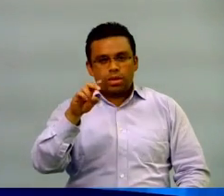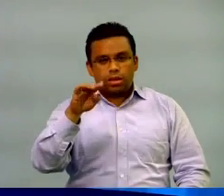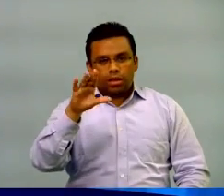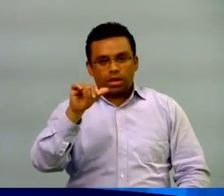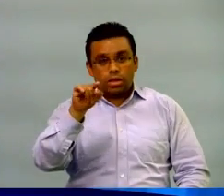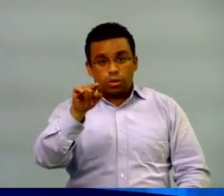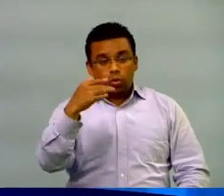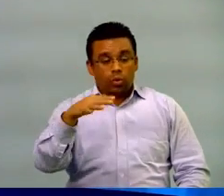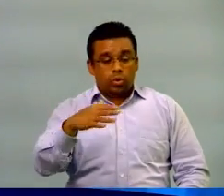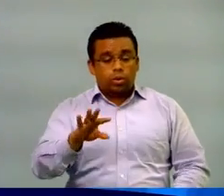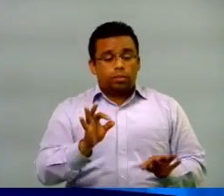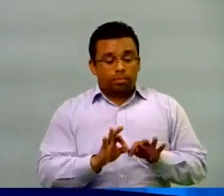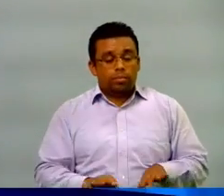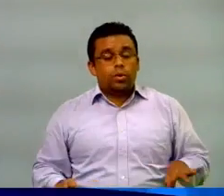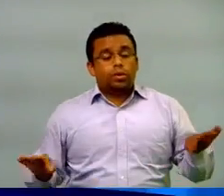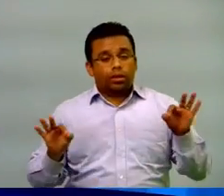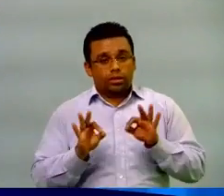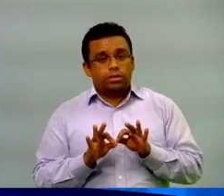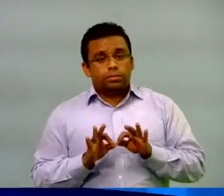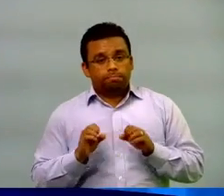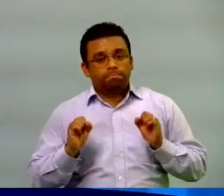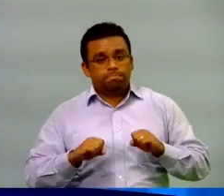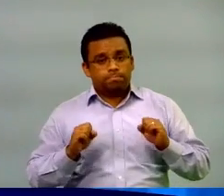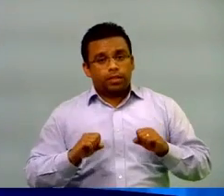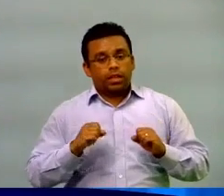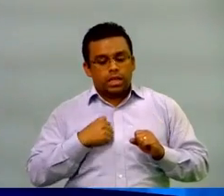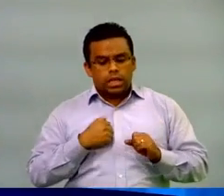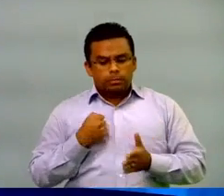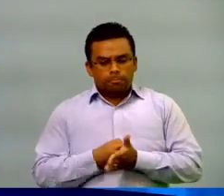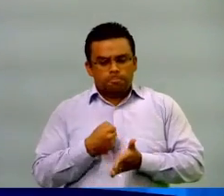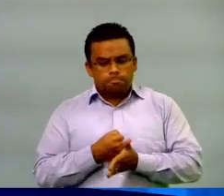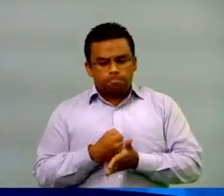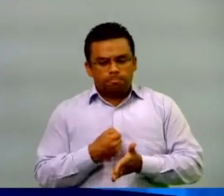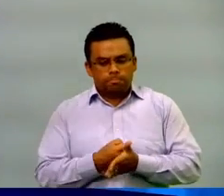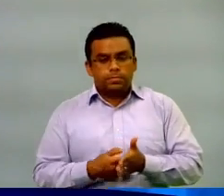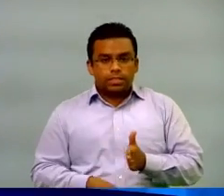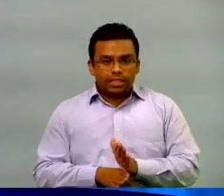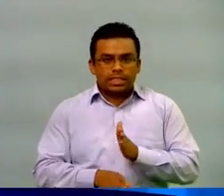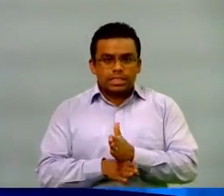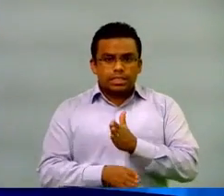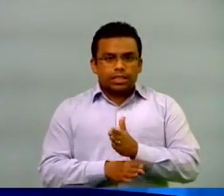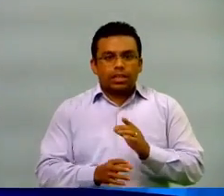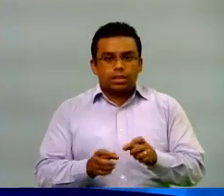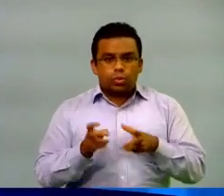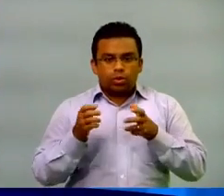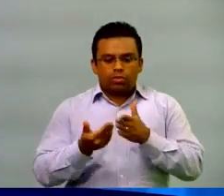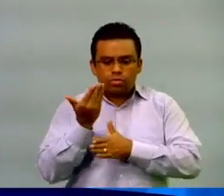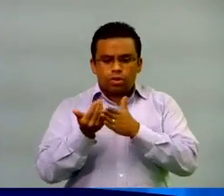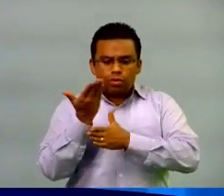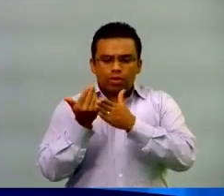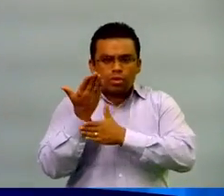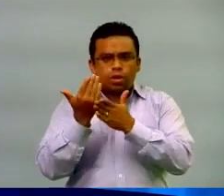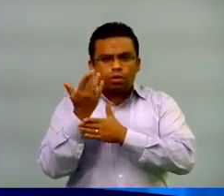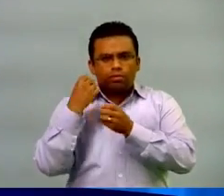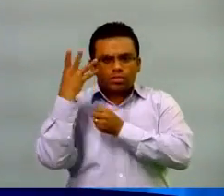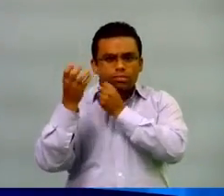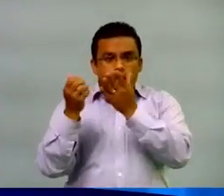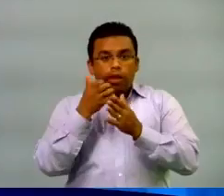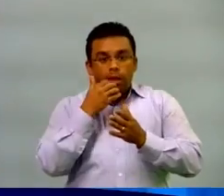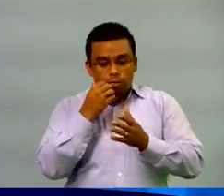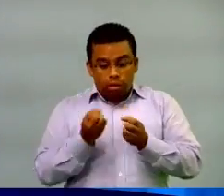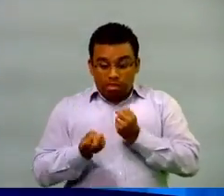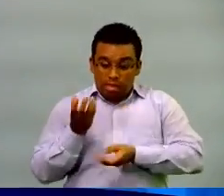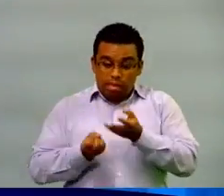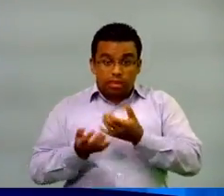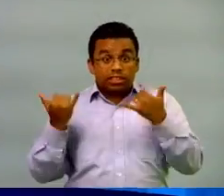haces respecto a comenzar a enfocarnos en el tema de innovación, que no hace referencia exclusivamente a crear cosas nuevas,